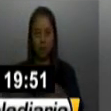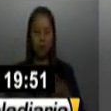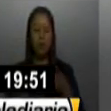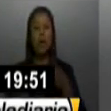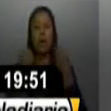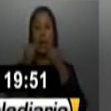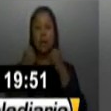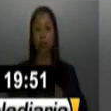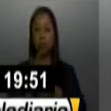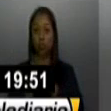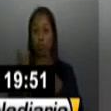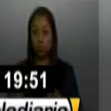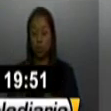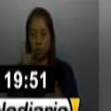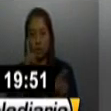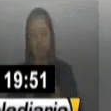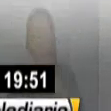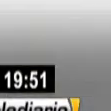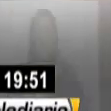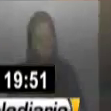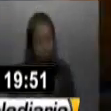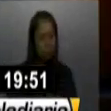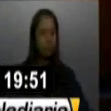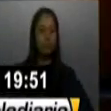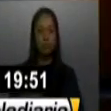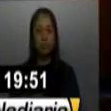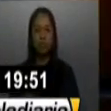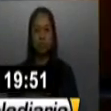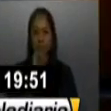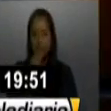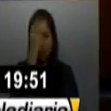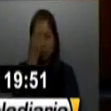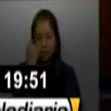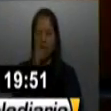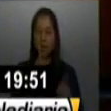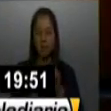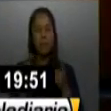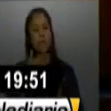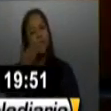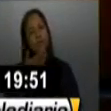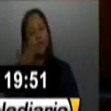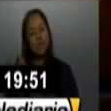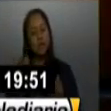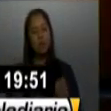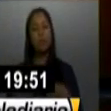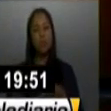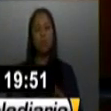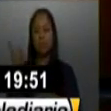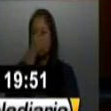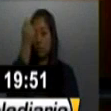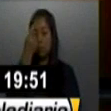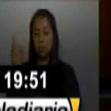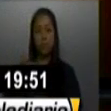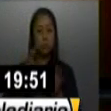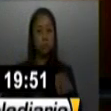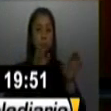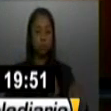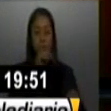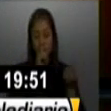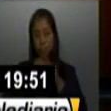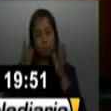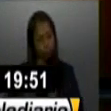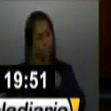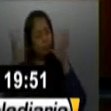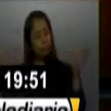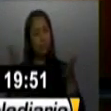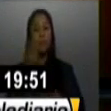esos espacios contribuyan a la reactivación económica laboral, facilitando oportunidades de empleo a la población e incrementando